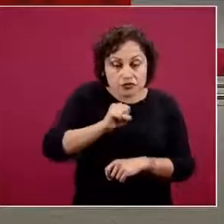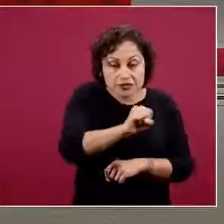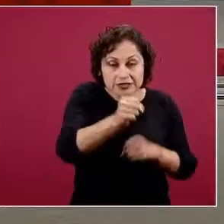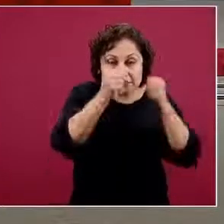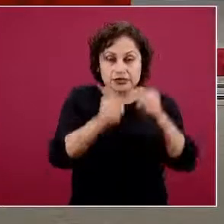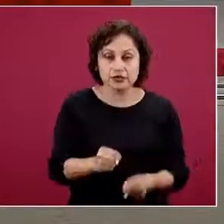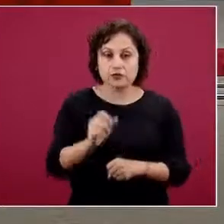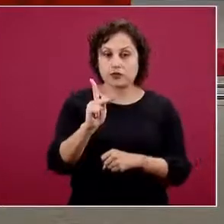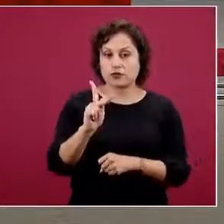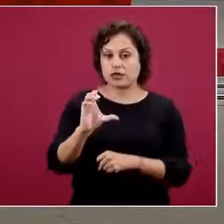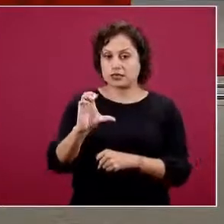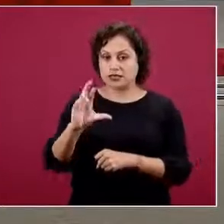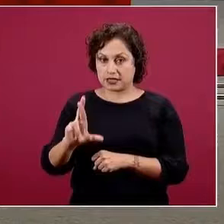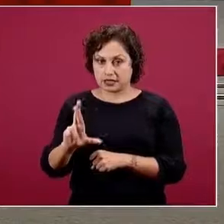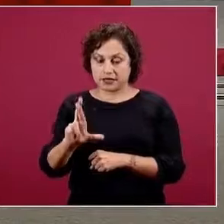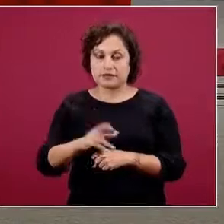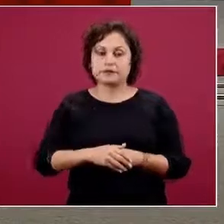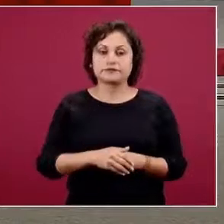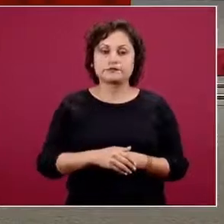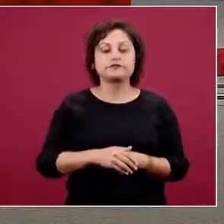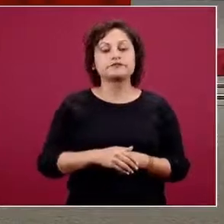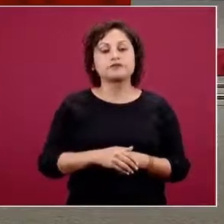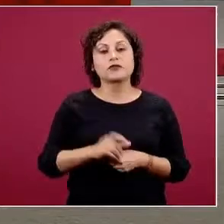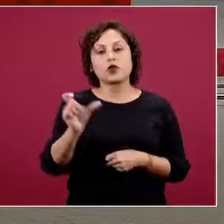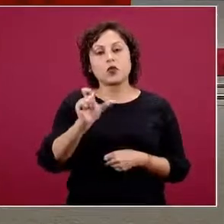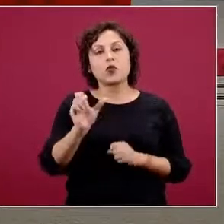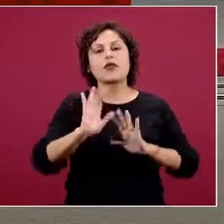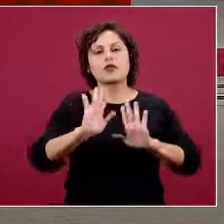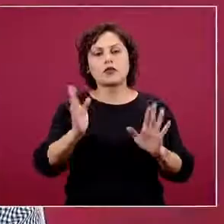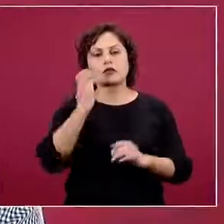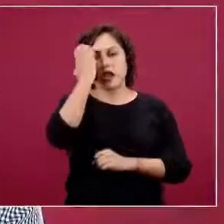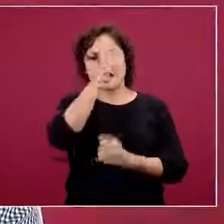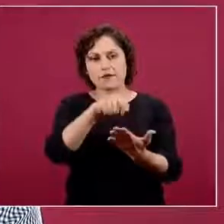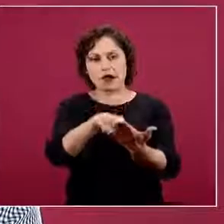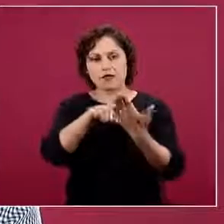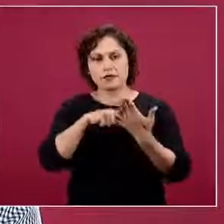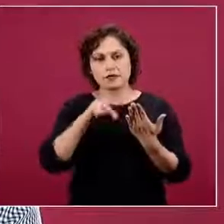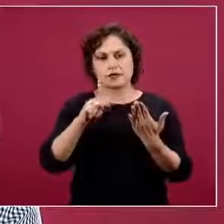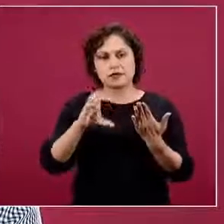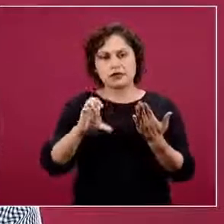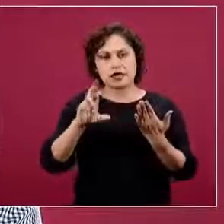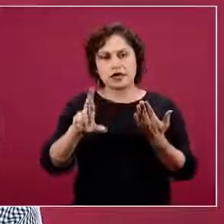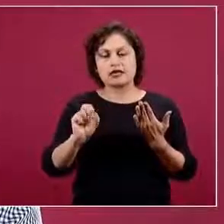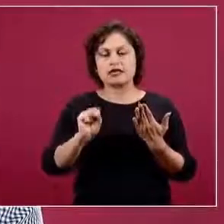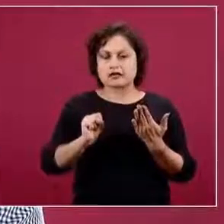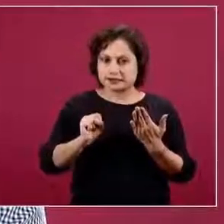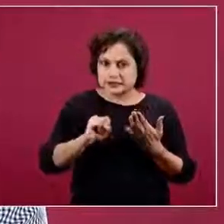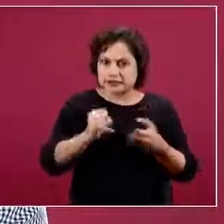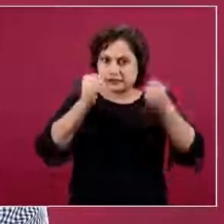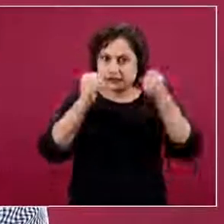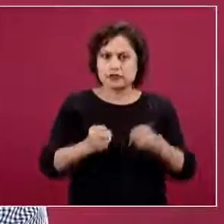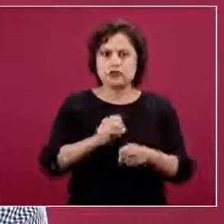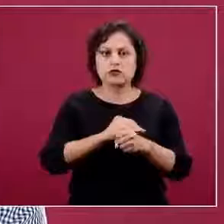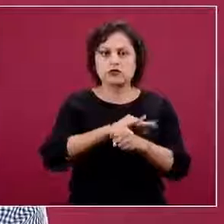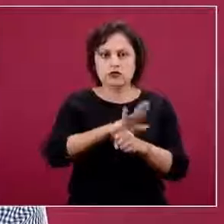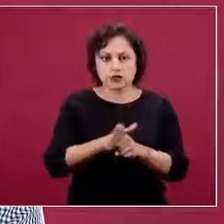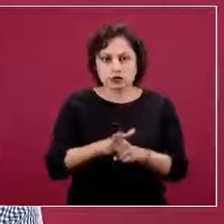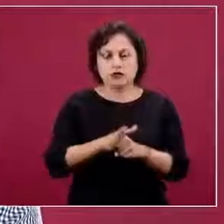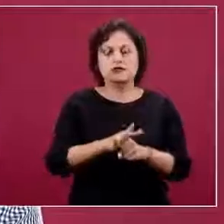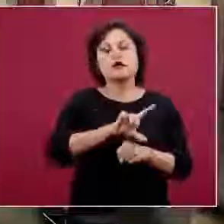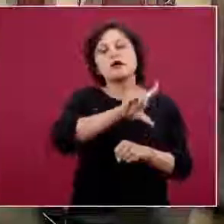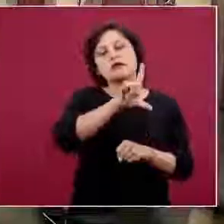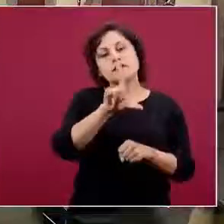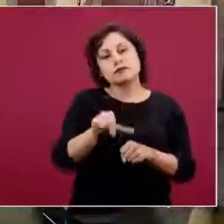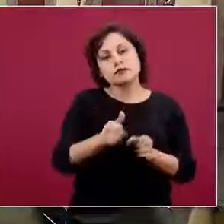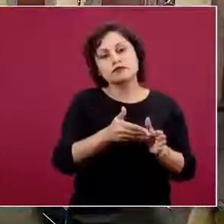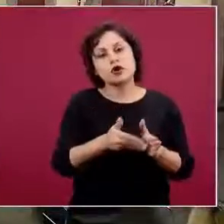PCR. Que una vez que tuvo este cuadro, fue un caso confirmado de COVID-19 por PCR, pasó al menos un periodo